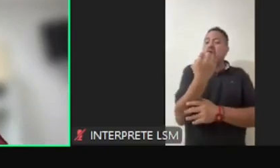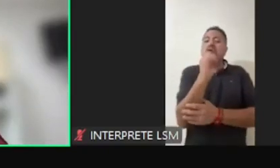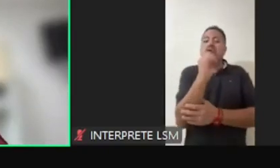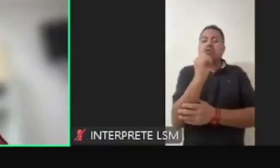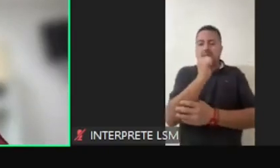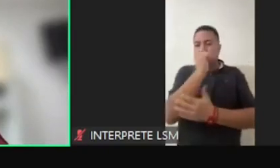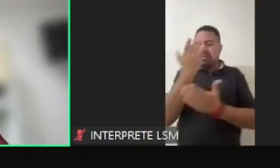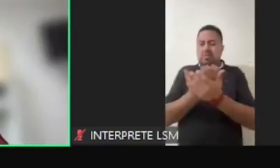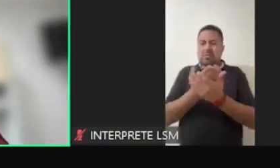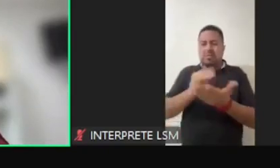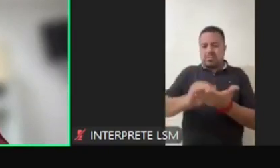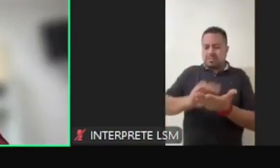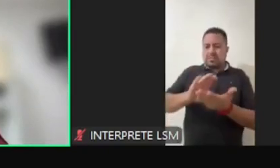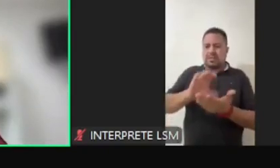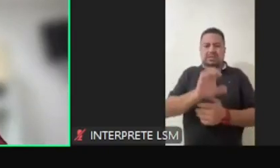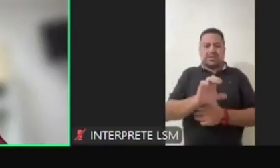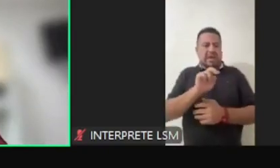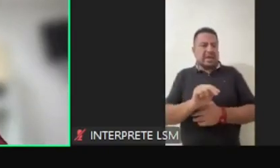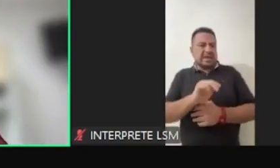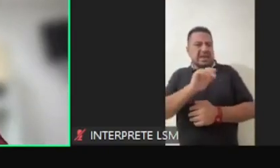expediente C